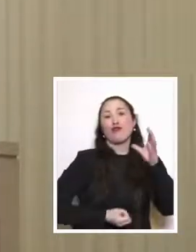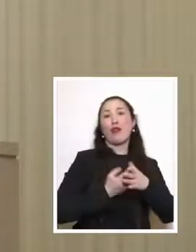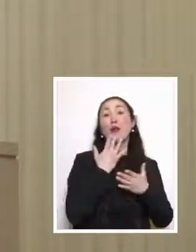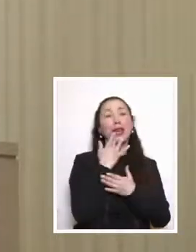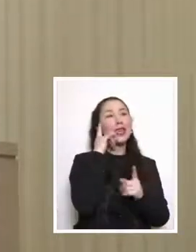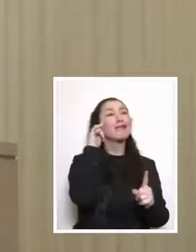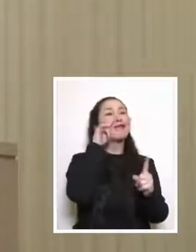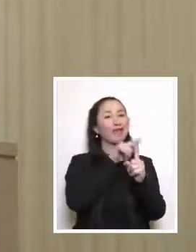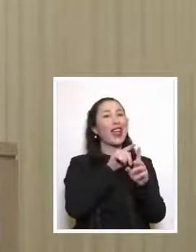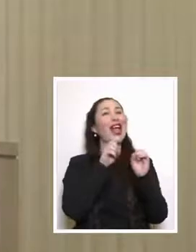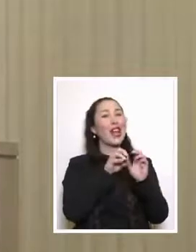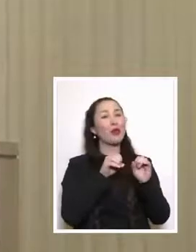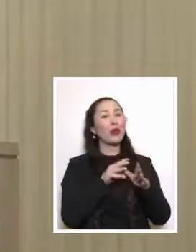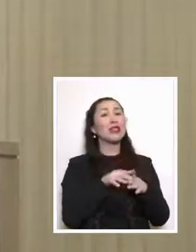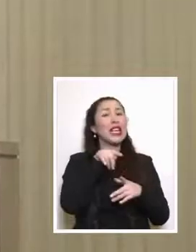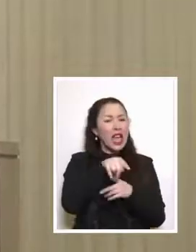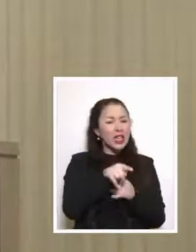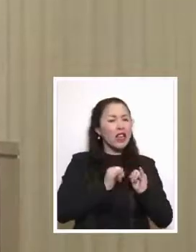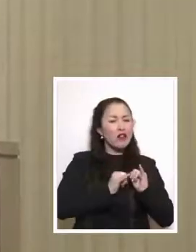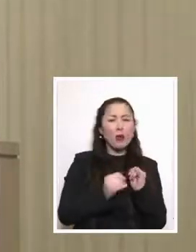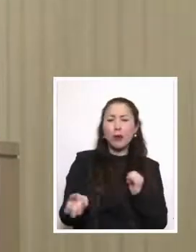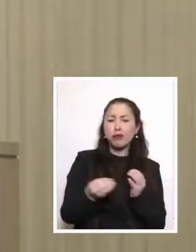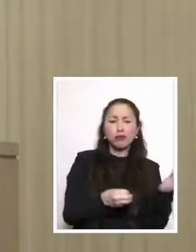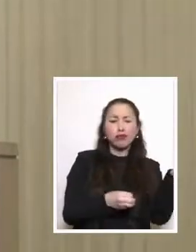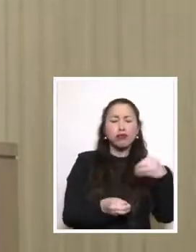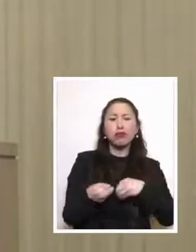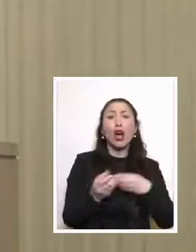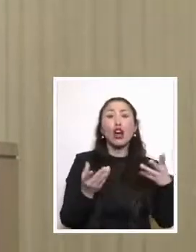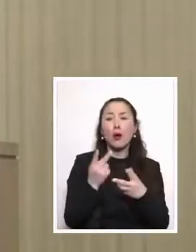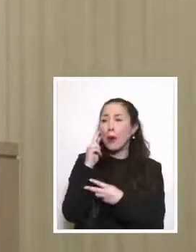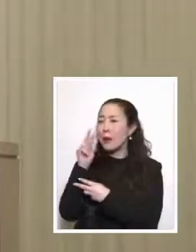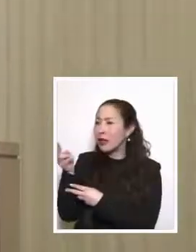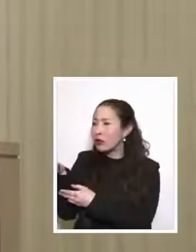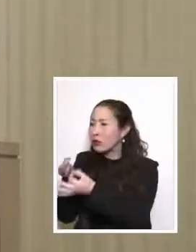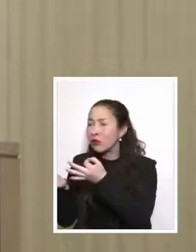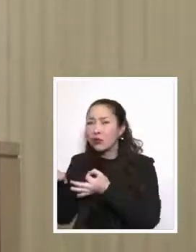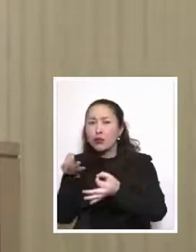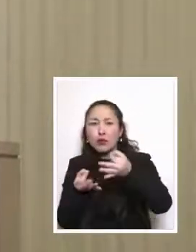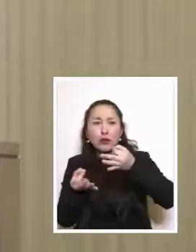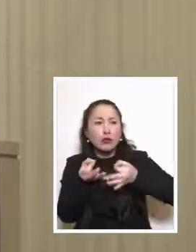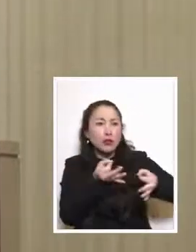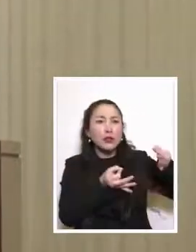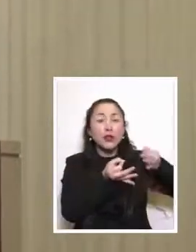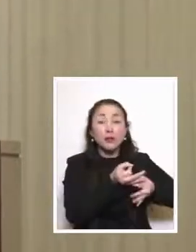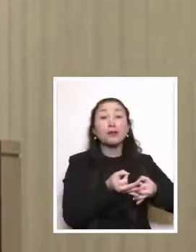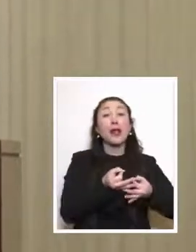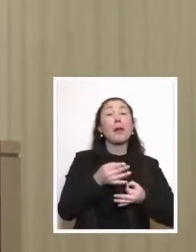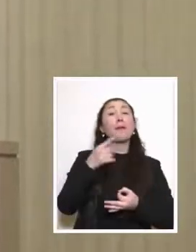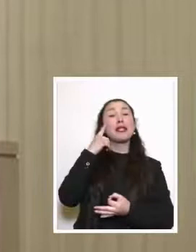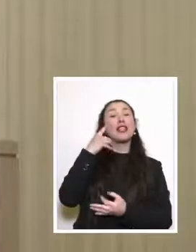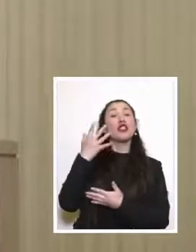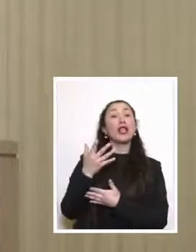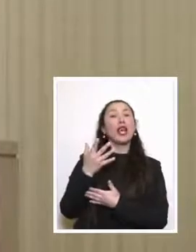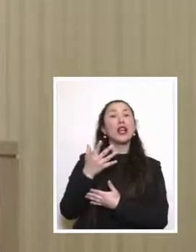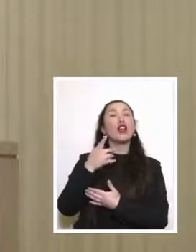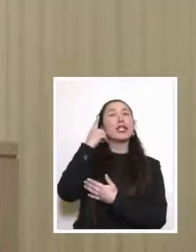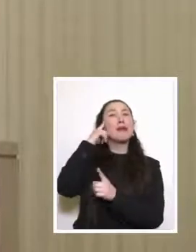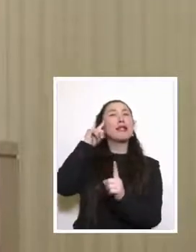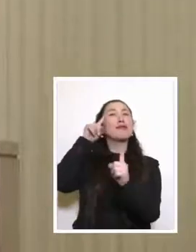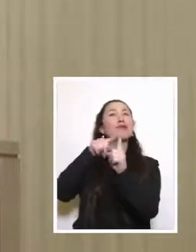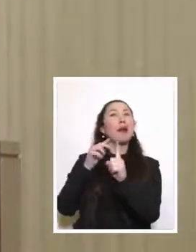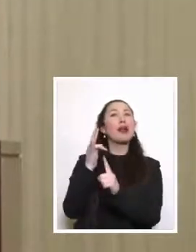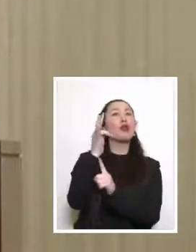informe, que se elaboró escuchando a muchas personas, en consistencia con lo que él mismo se propone para la educación del